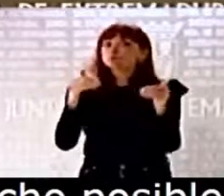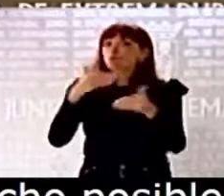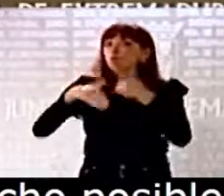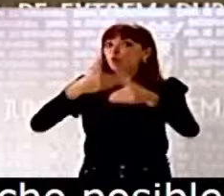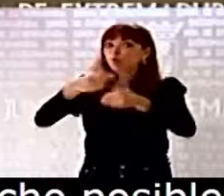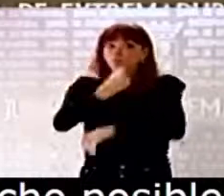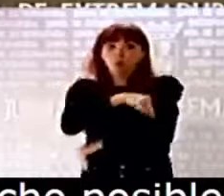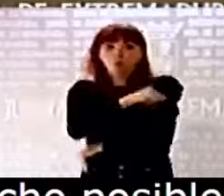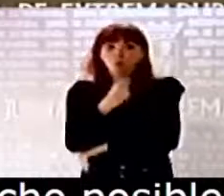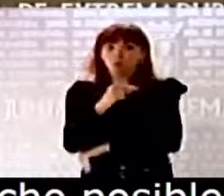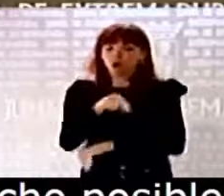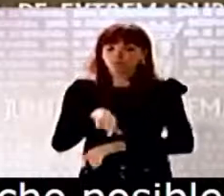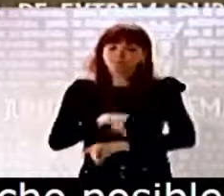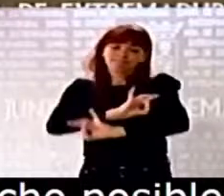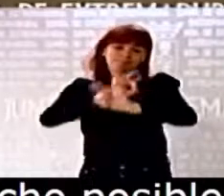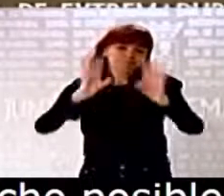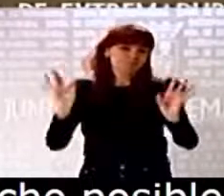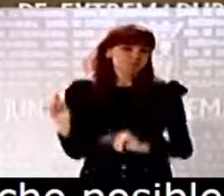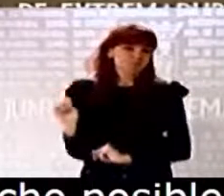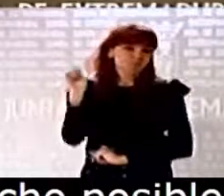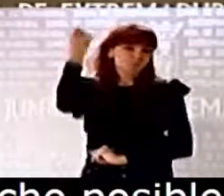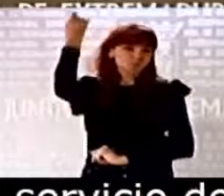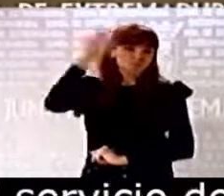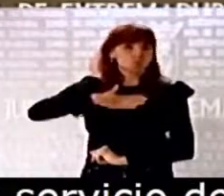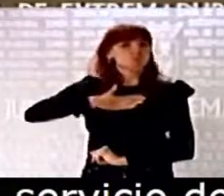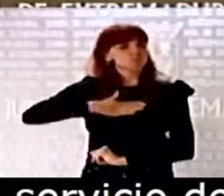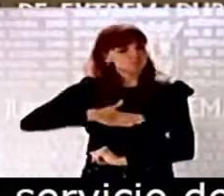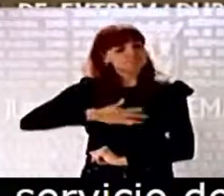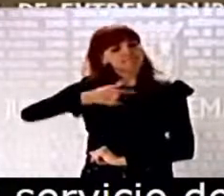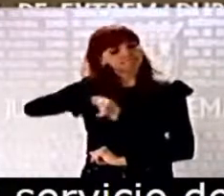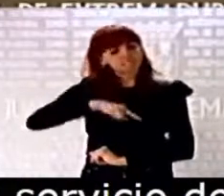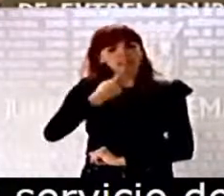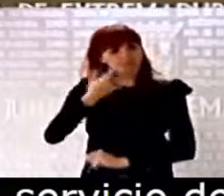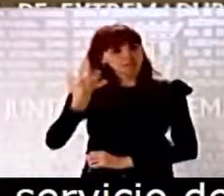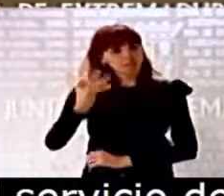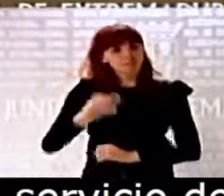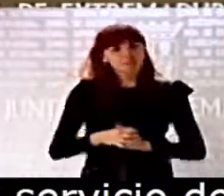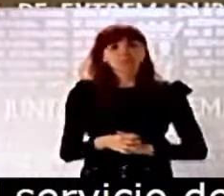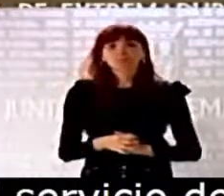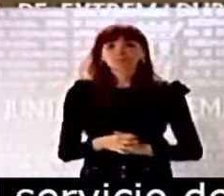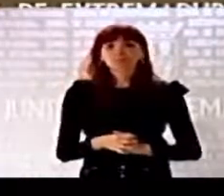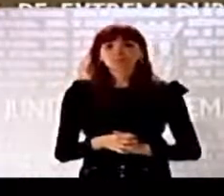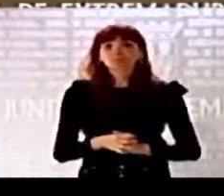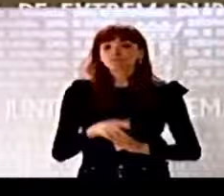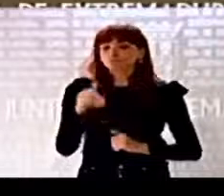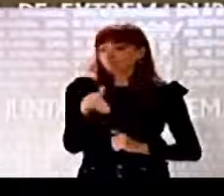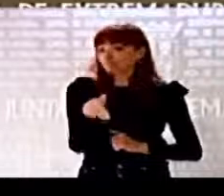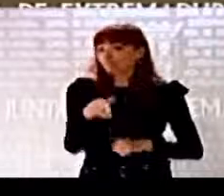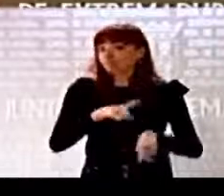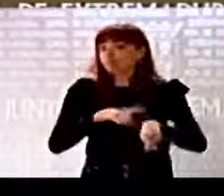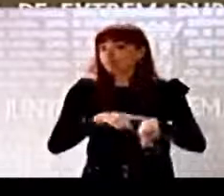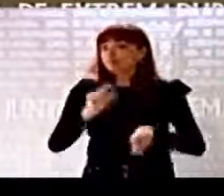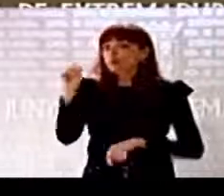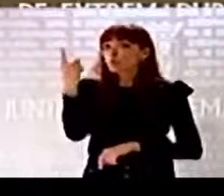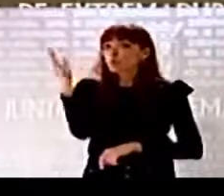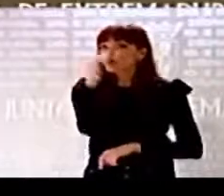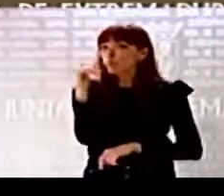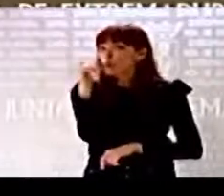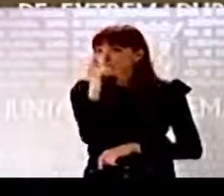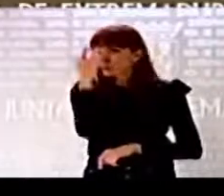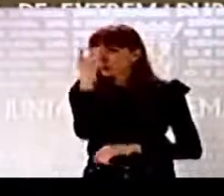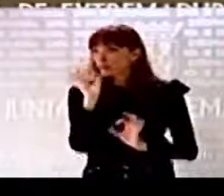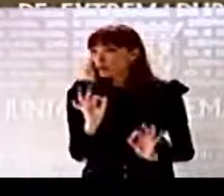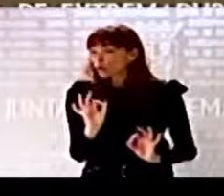que evidentemente ha sido de éxito, y así tenemos que decirlo. Hoy al mediodía, a las 1:45 creo que es, hay